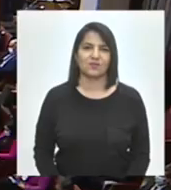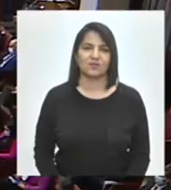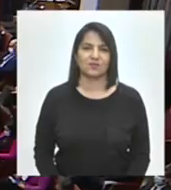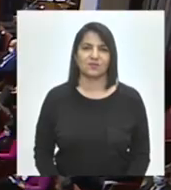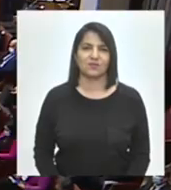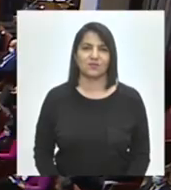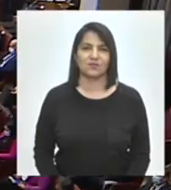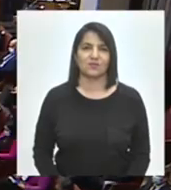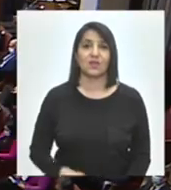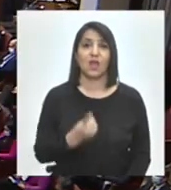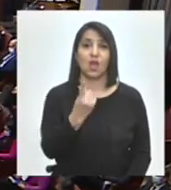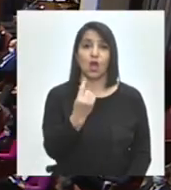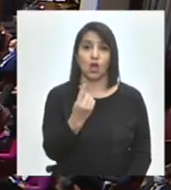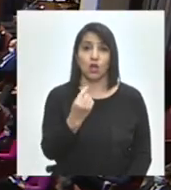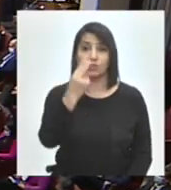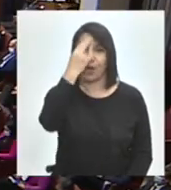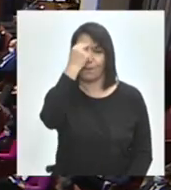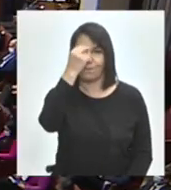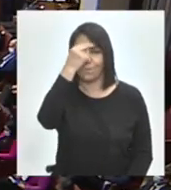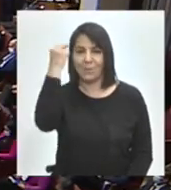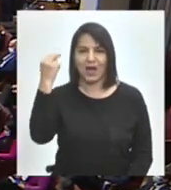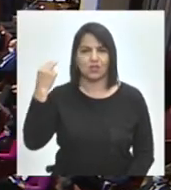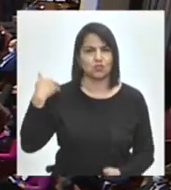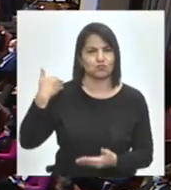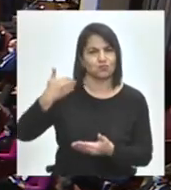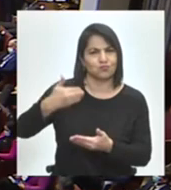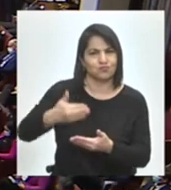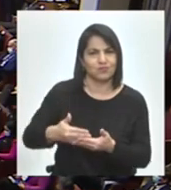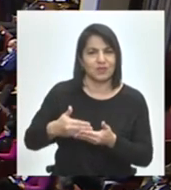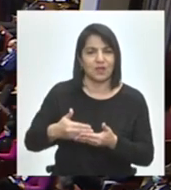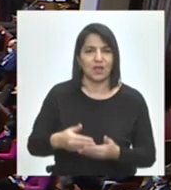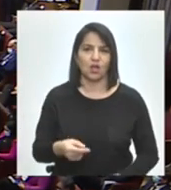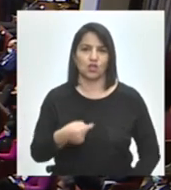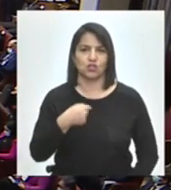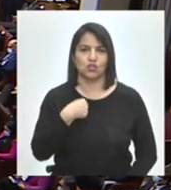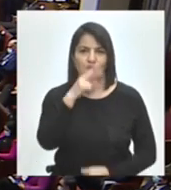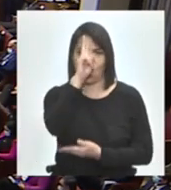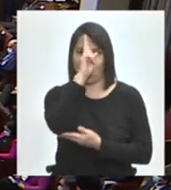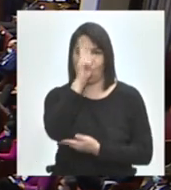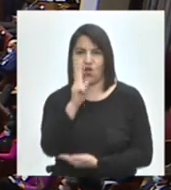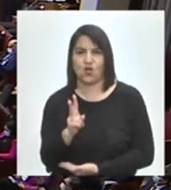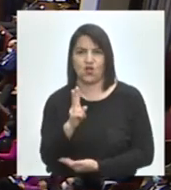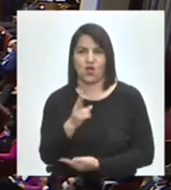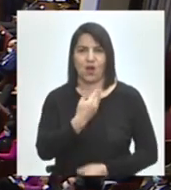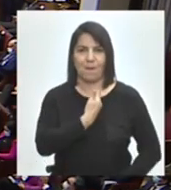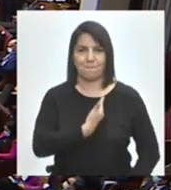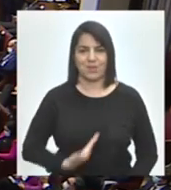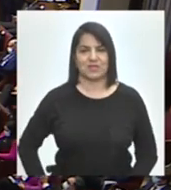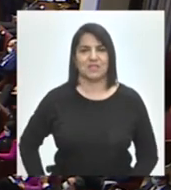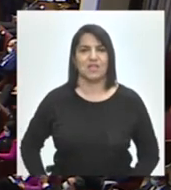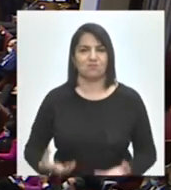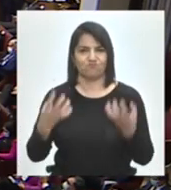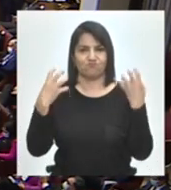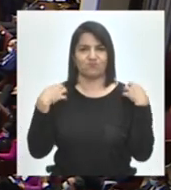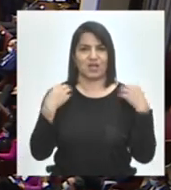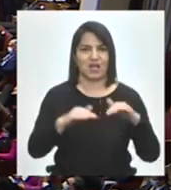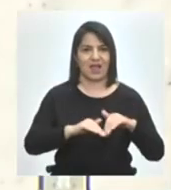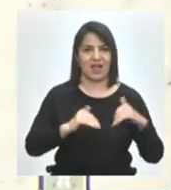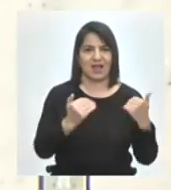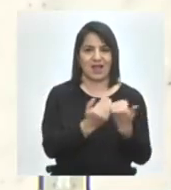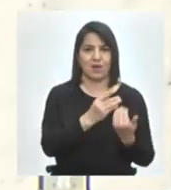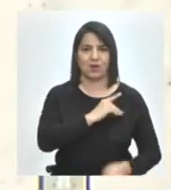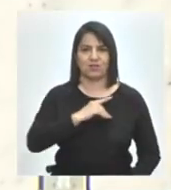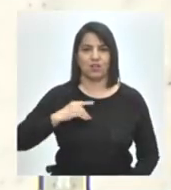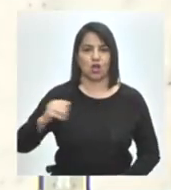A partir del 11 de marzo, recién pasado, he tenido el honor de presidir esta Cámara junto al diputado